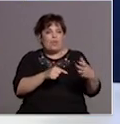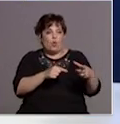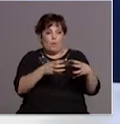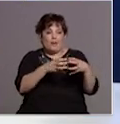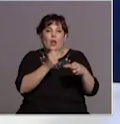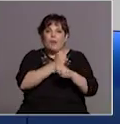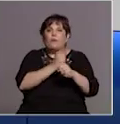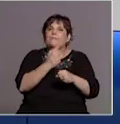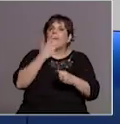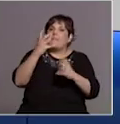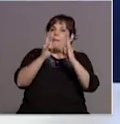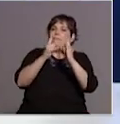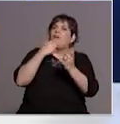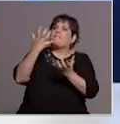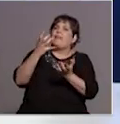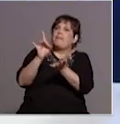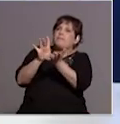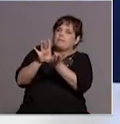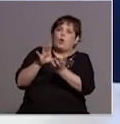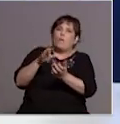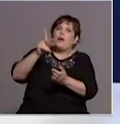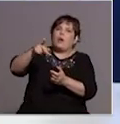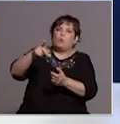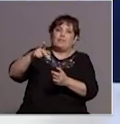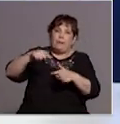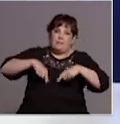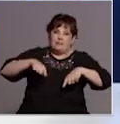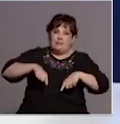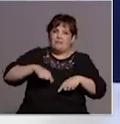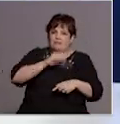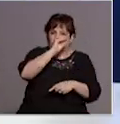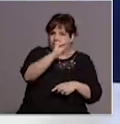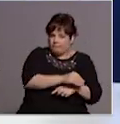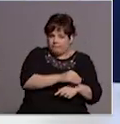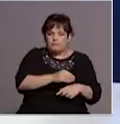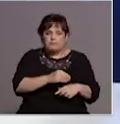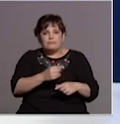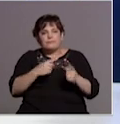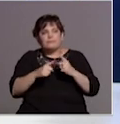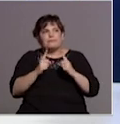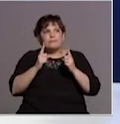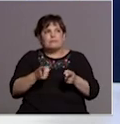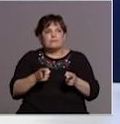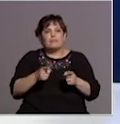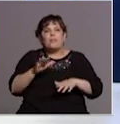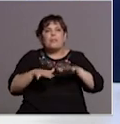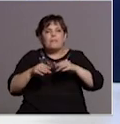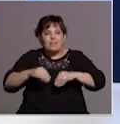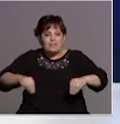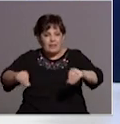parlamento por ponga diferencias por poca diferencia y que tiene también su implicación en el otro nivel del análisis que es el de los territorios